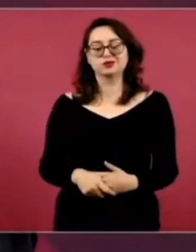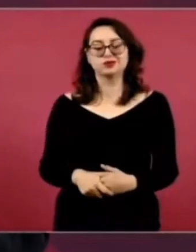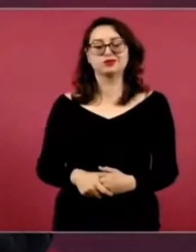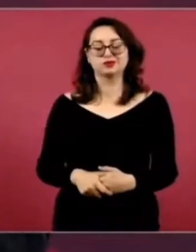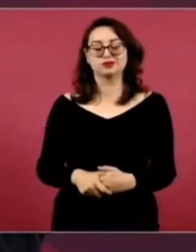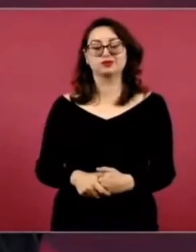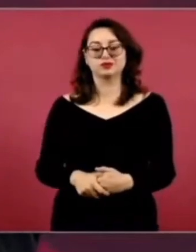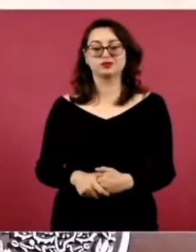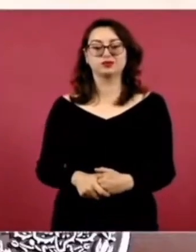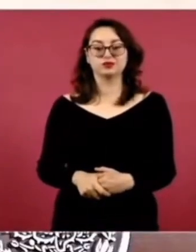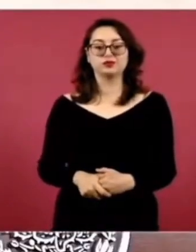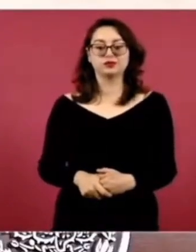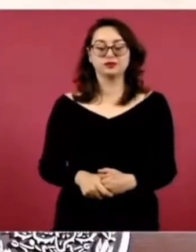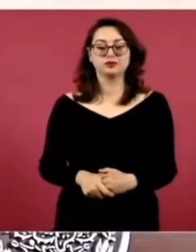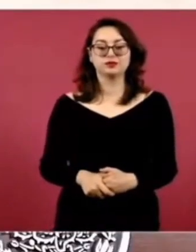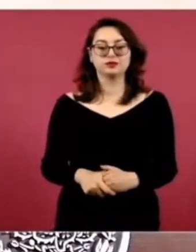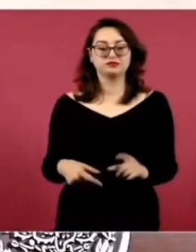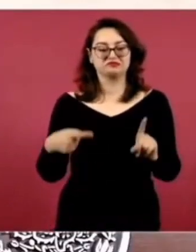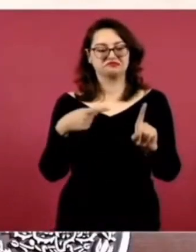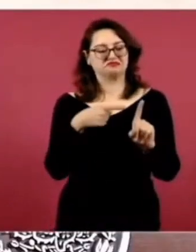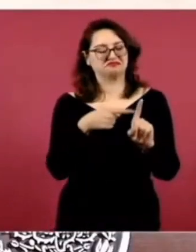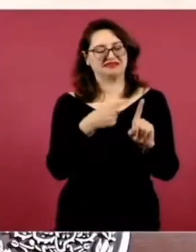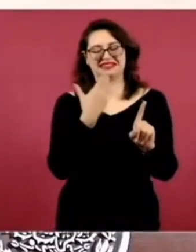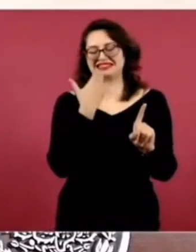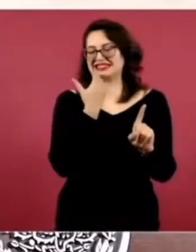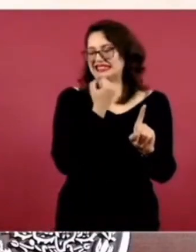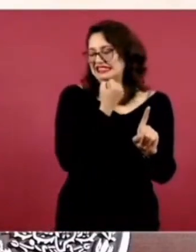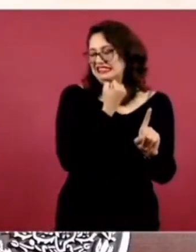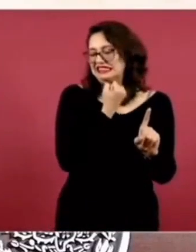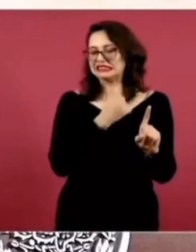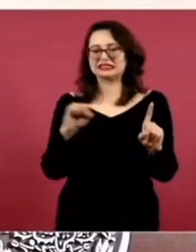Tiene mucha capacidad,